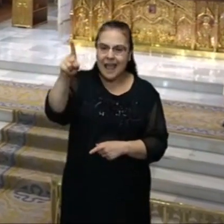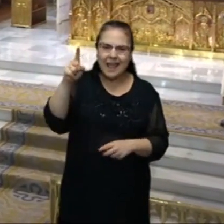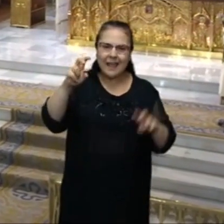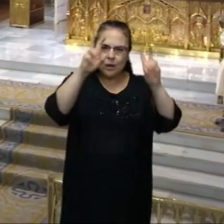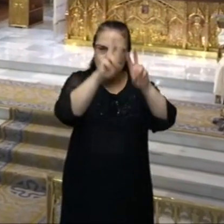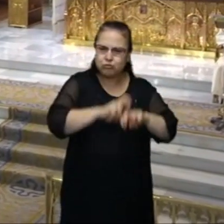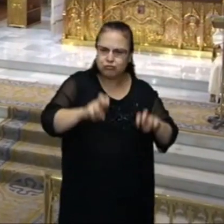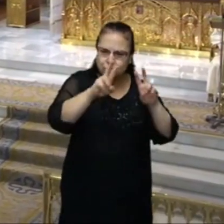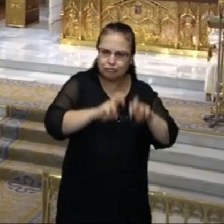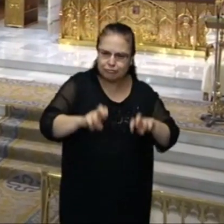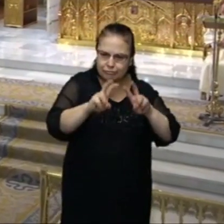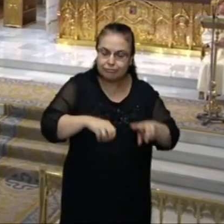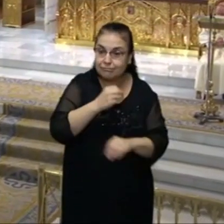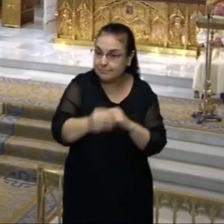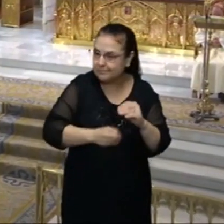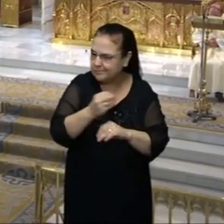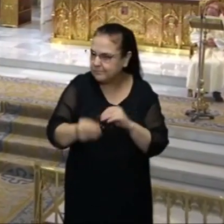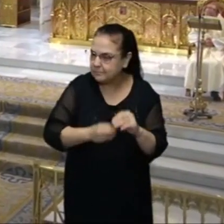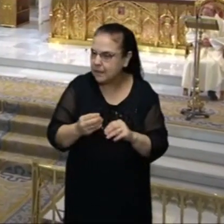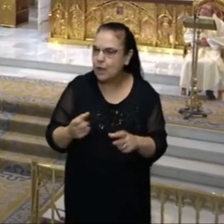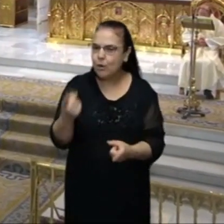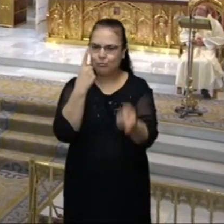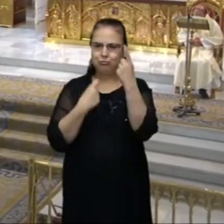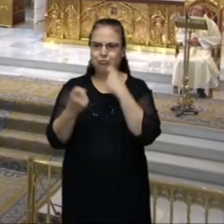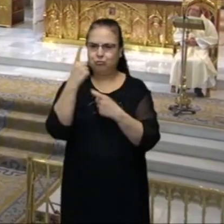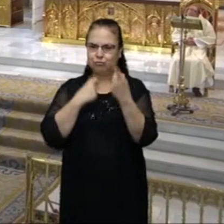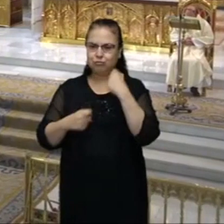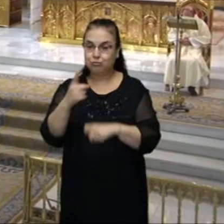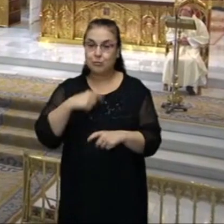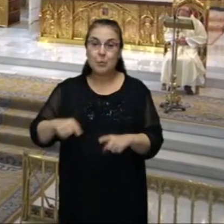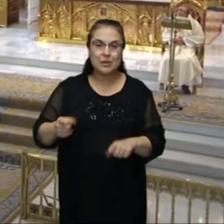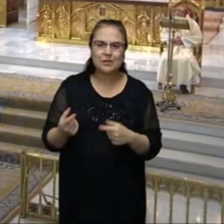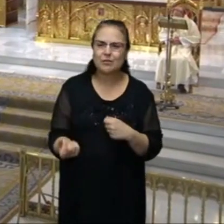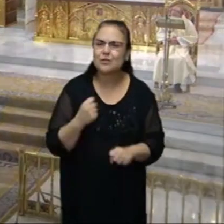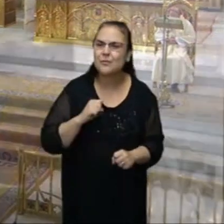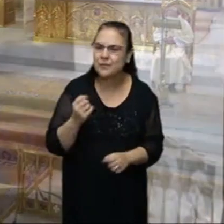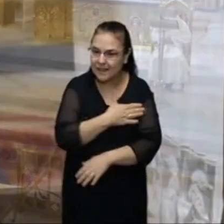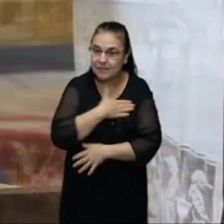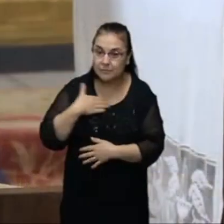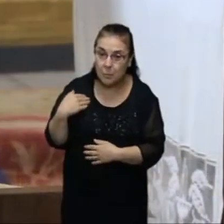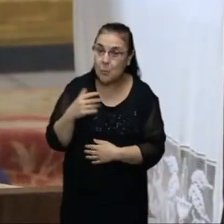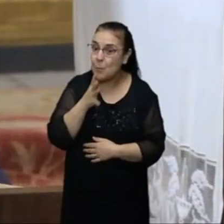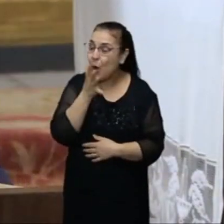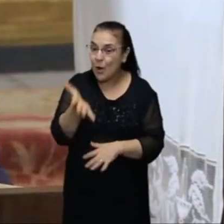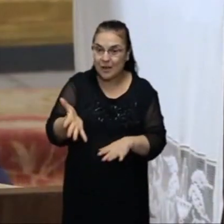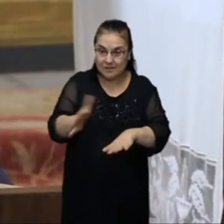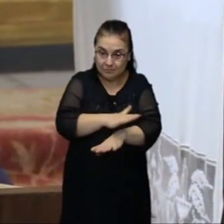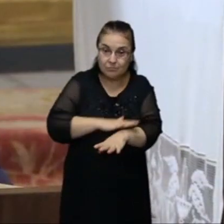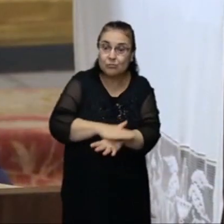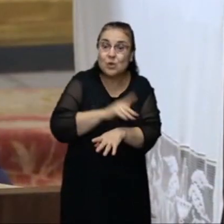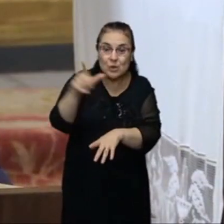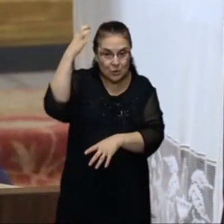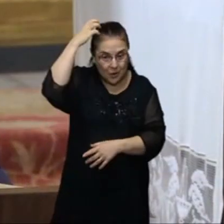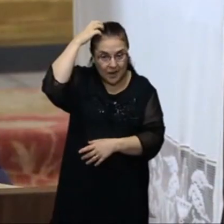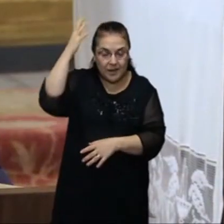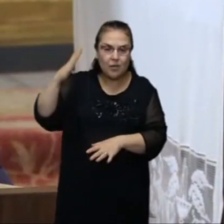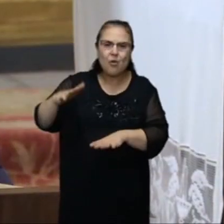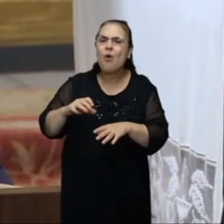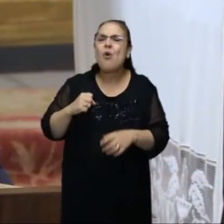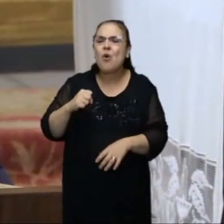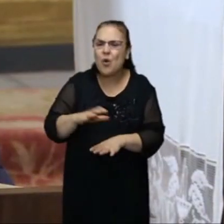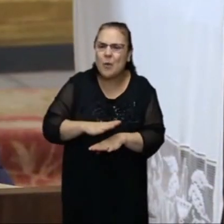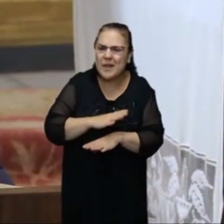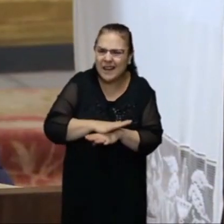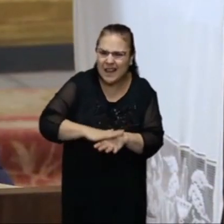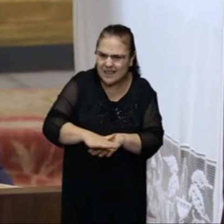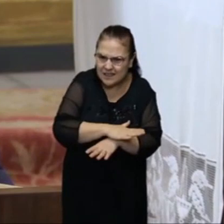vuestras acciones y sondeará vuestras intenciones, porque siendo ministros de su reino, no gobernasteis